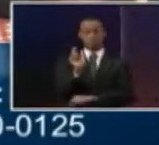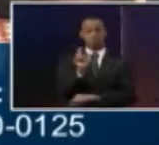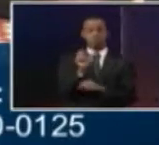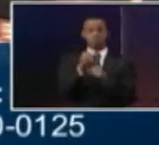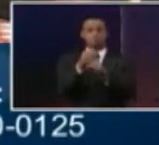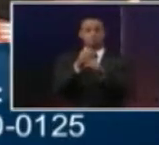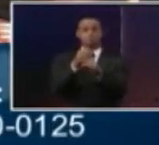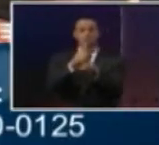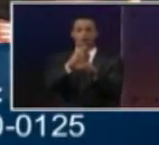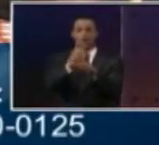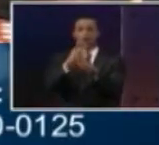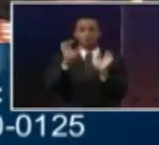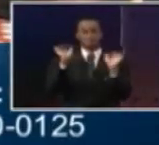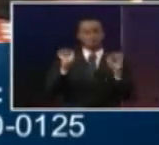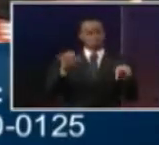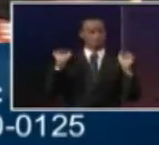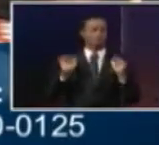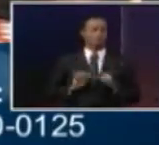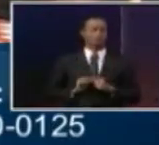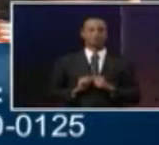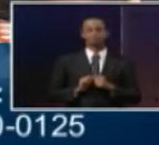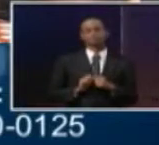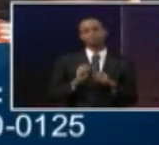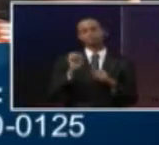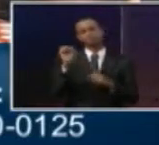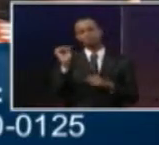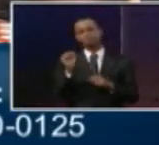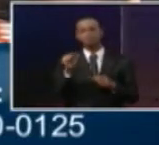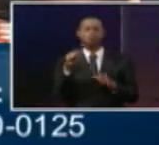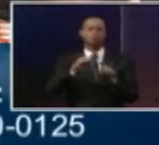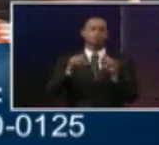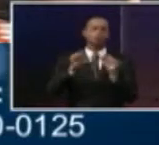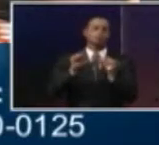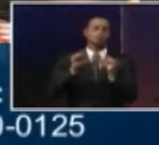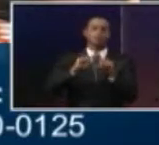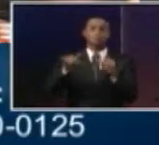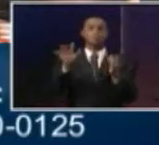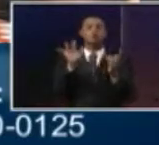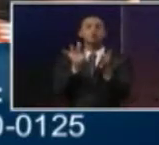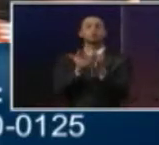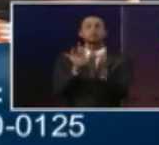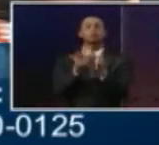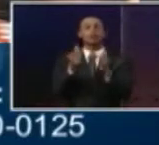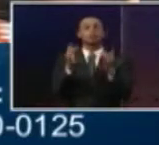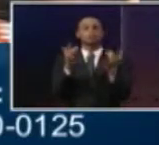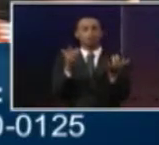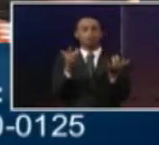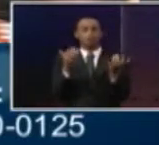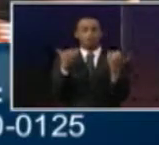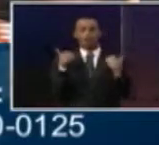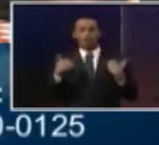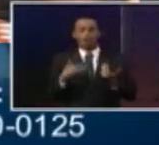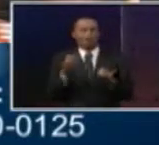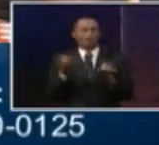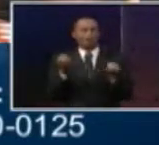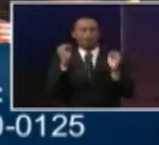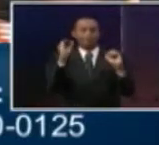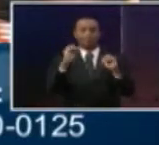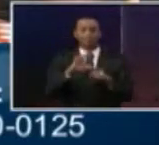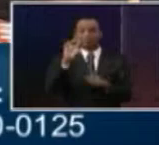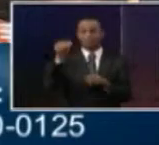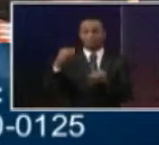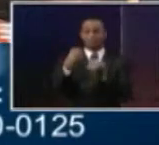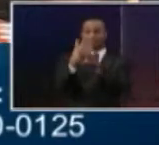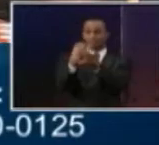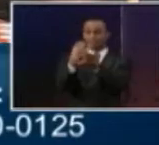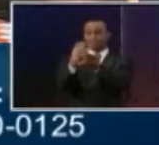claro eso. Que sí. Claro que no. Bueno, es una manera de mantenerlo, pero entonces no hay contacto por Skype, físico. Mijo, para que después te estén grabando y cuando